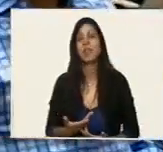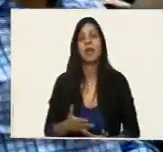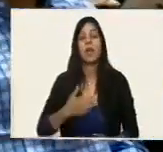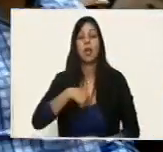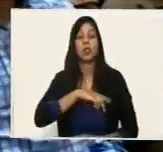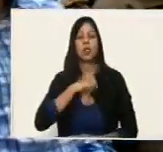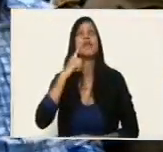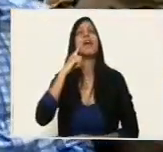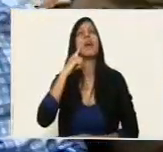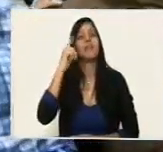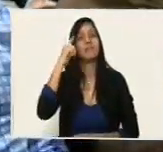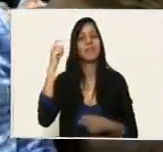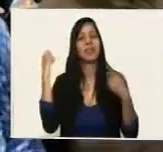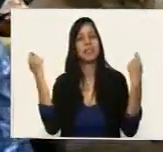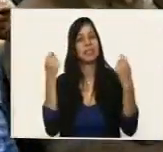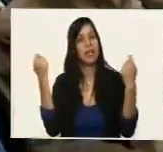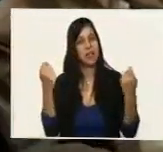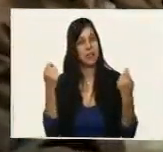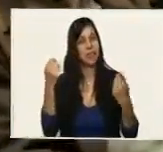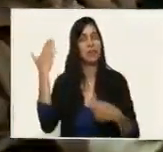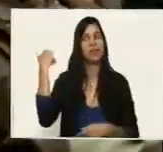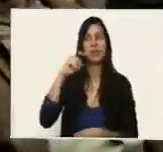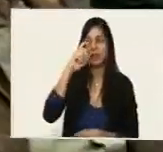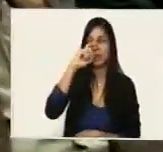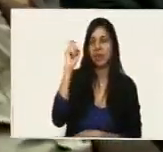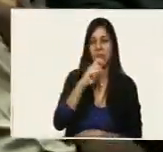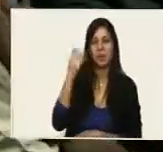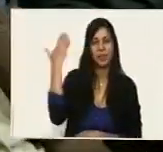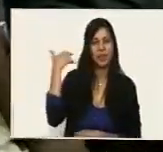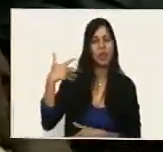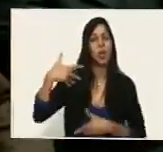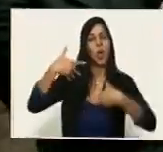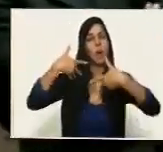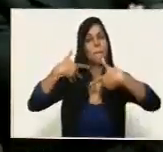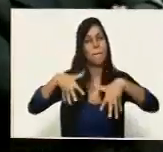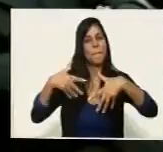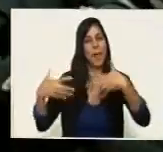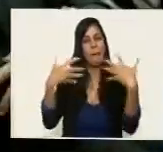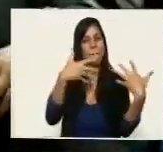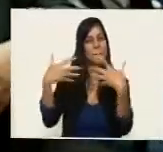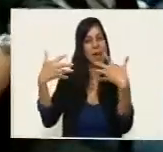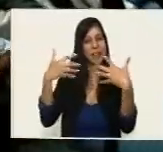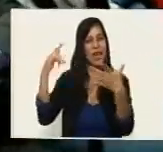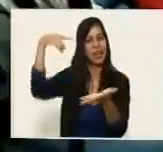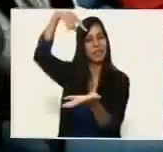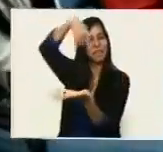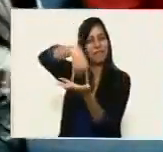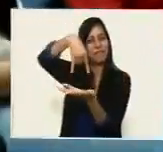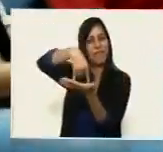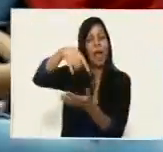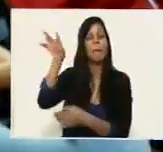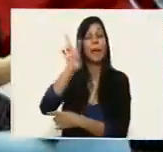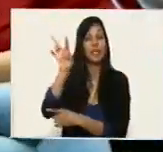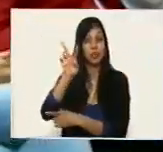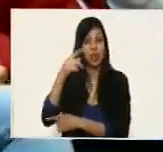celebramos un aniversario más de la batalla de Carabobo. Allí estuvo desfilando algo que ellos le temen,